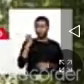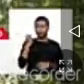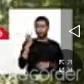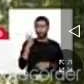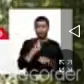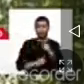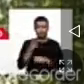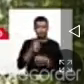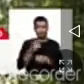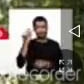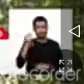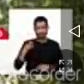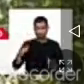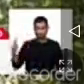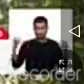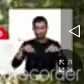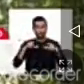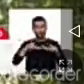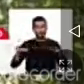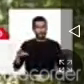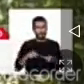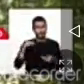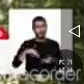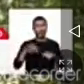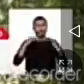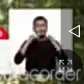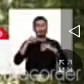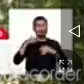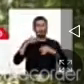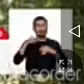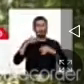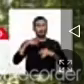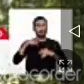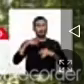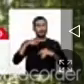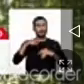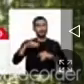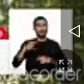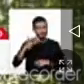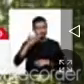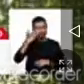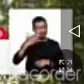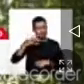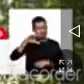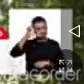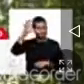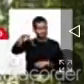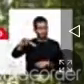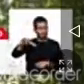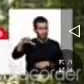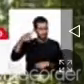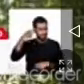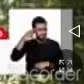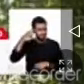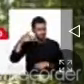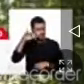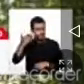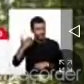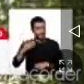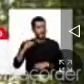años, reunidos en este histórico Palacio de Gobierno, si mal no recuerdo, en el salón de enfrente, ¿no?, donde